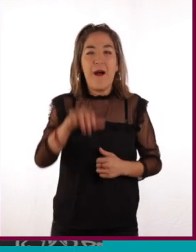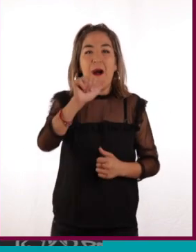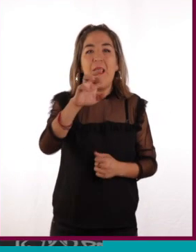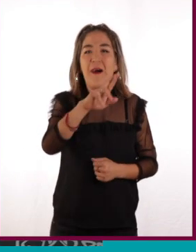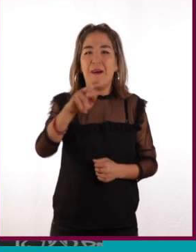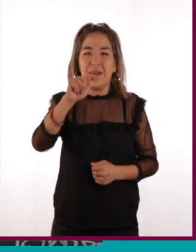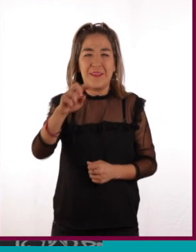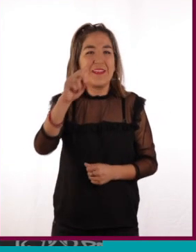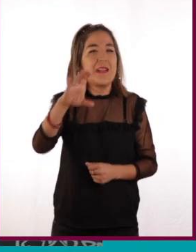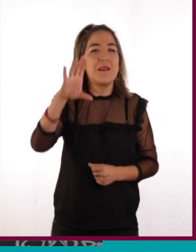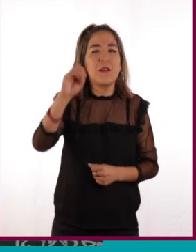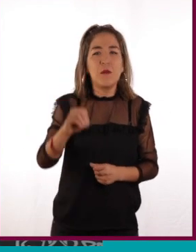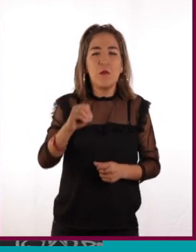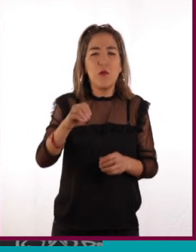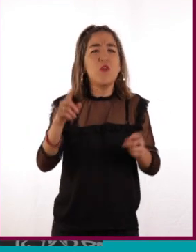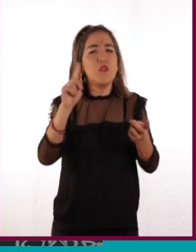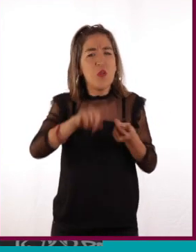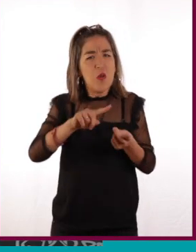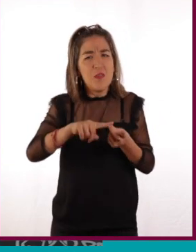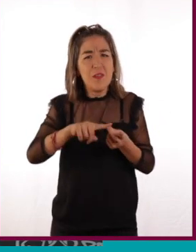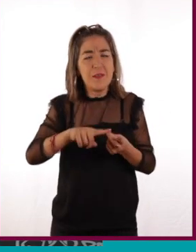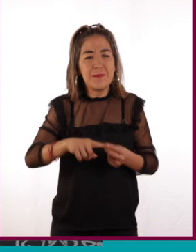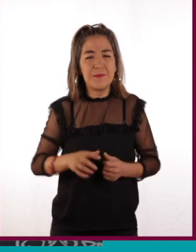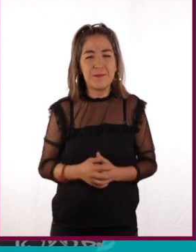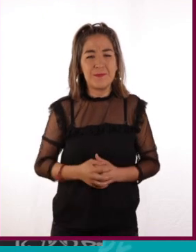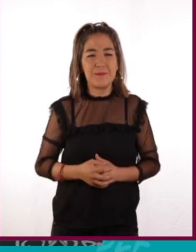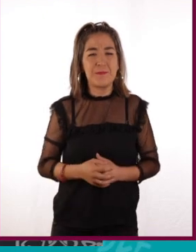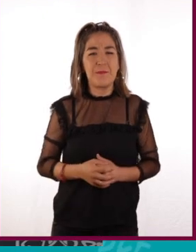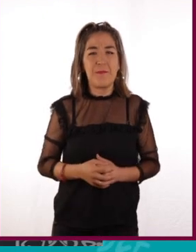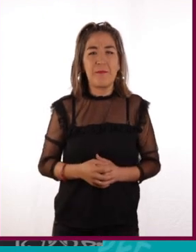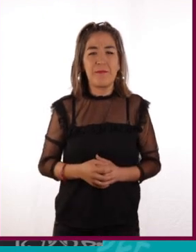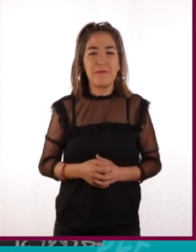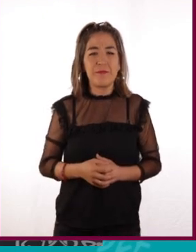El Art Deco está